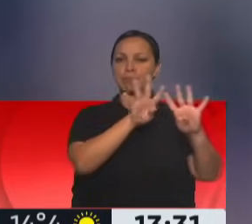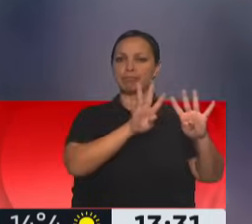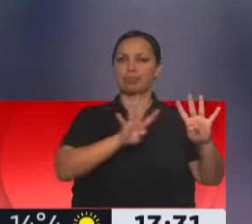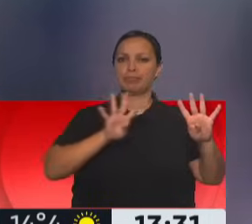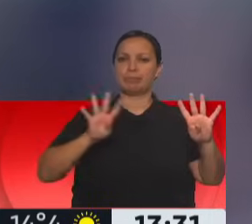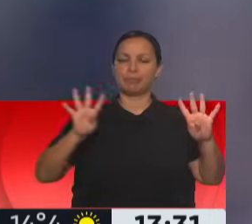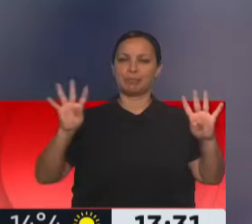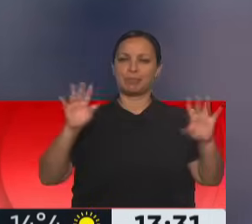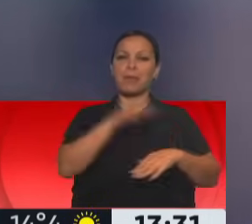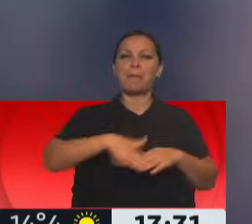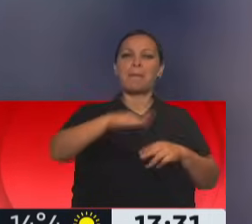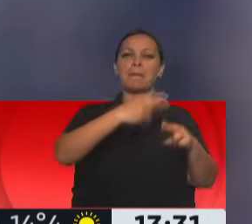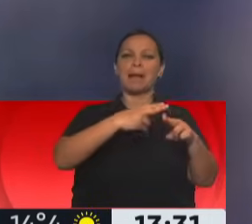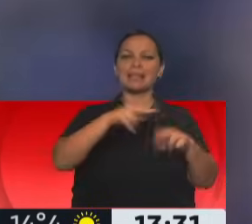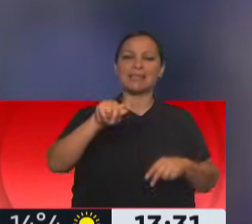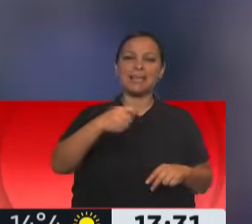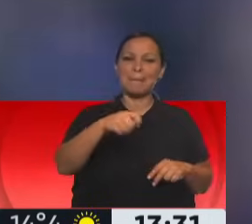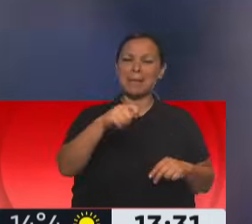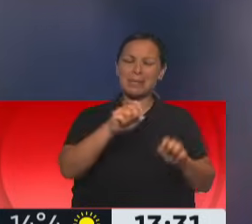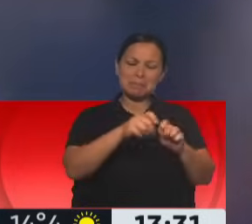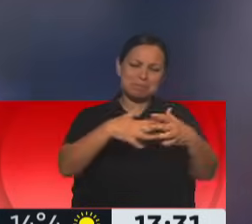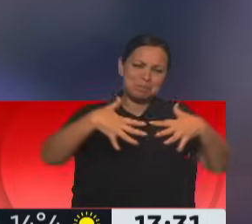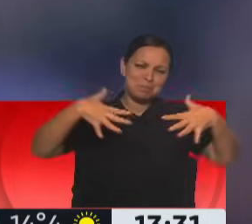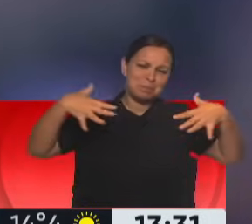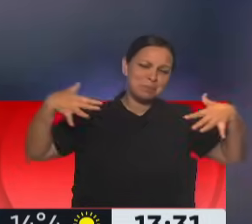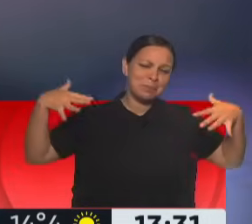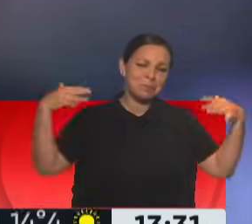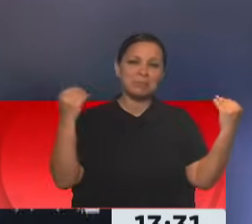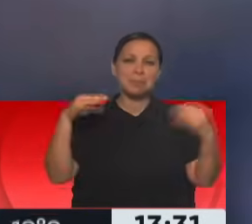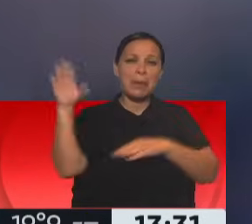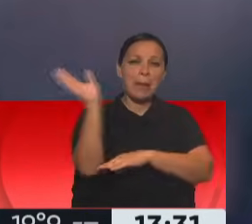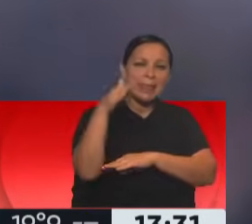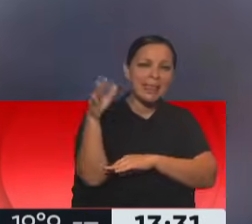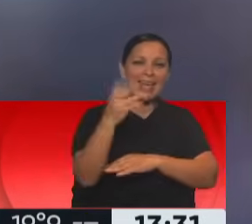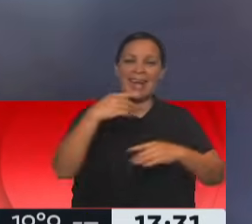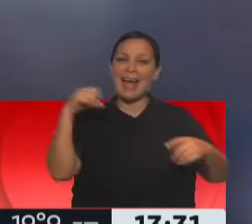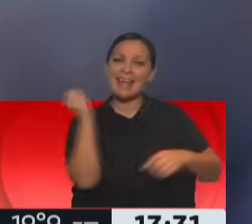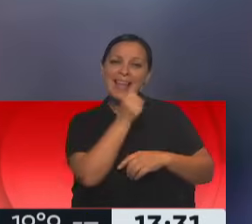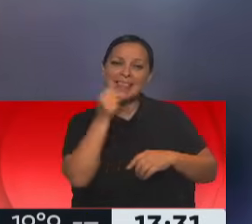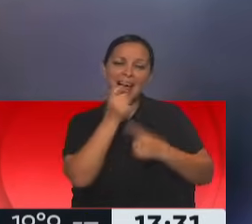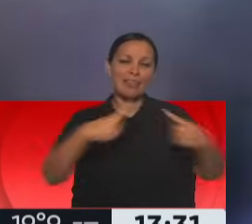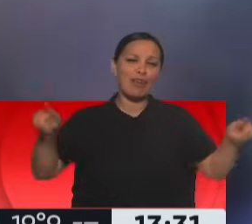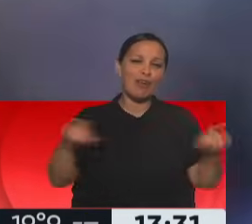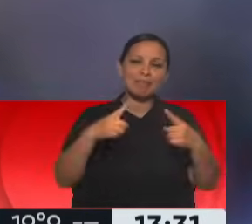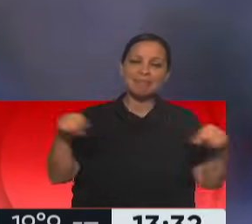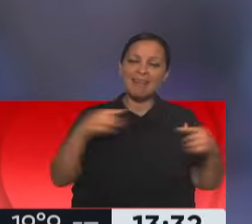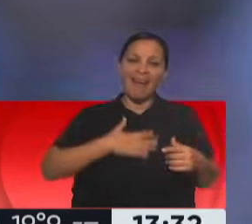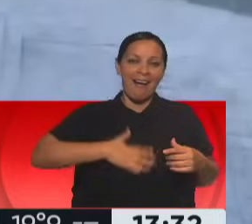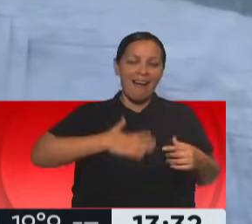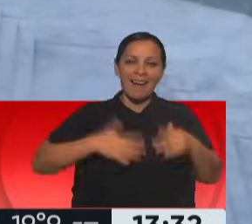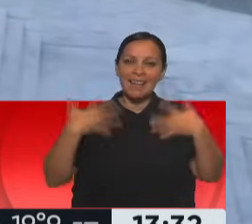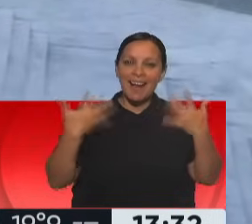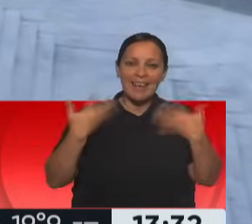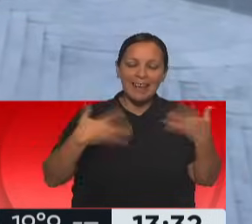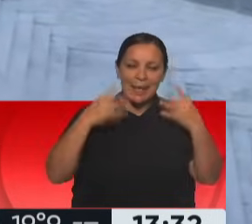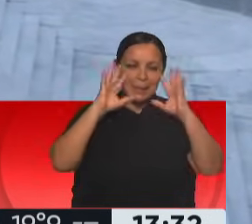en la Plaza San Pedro, que está repleta, gente con banderas, gente cantando, hay una banda. La alegría